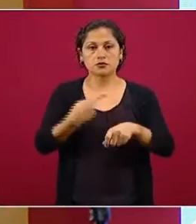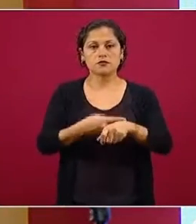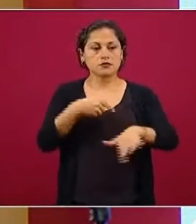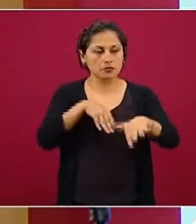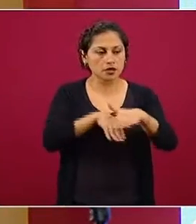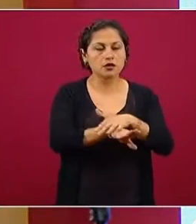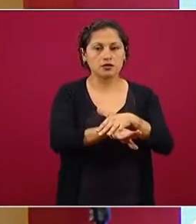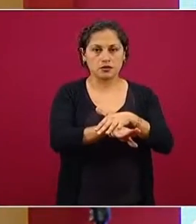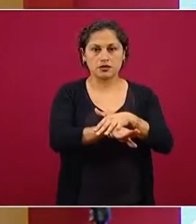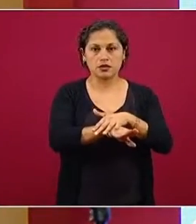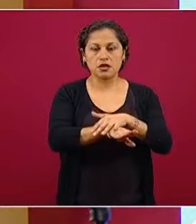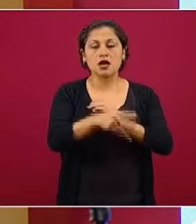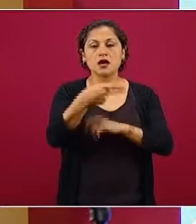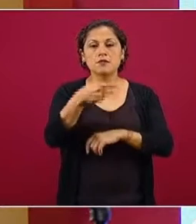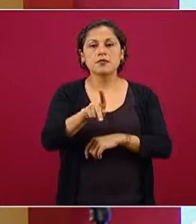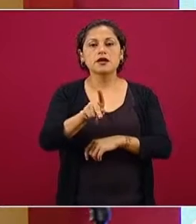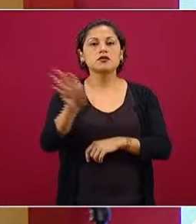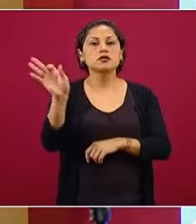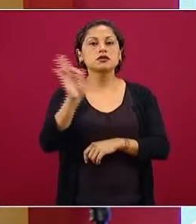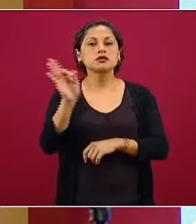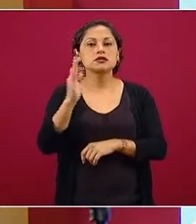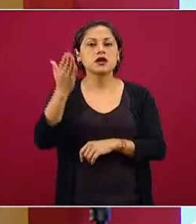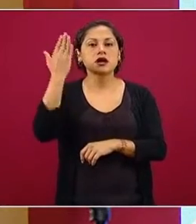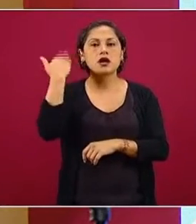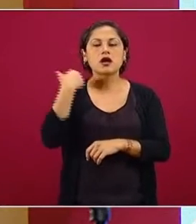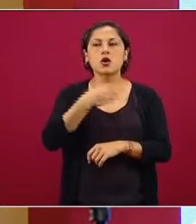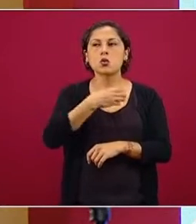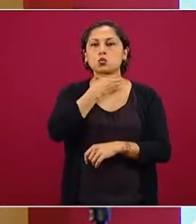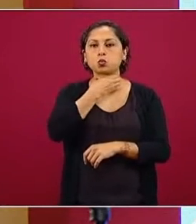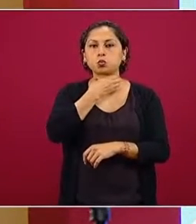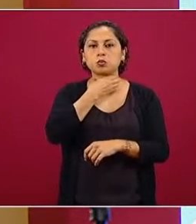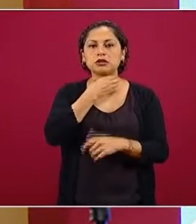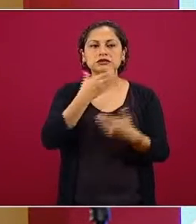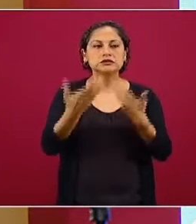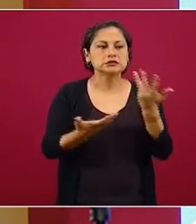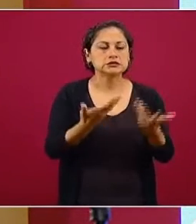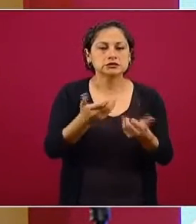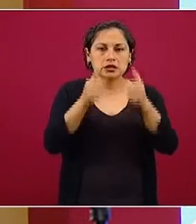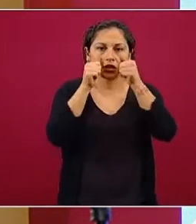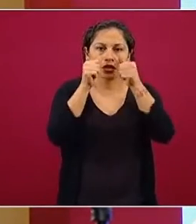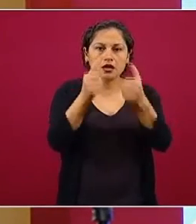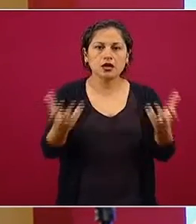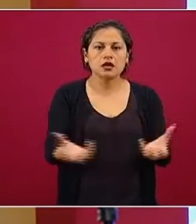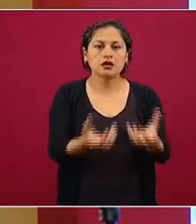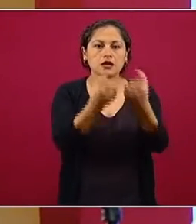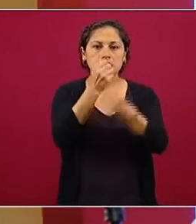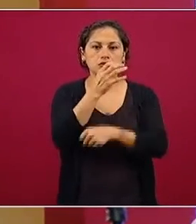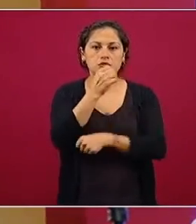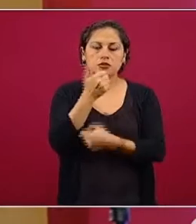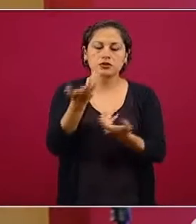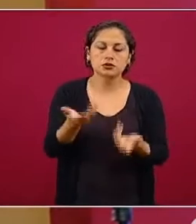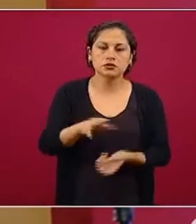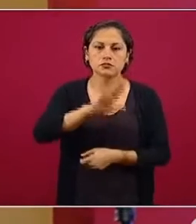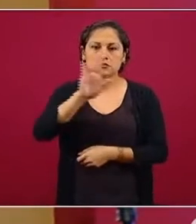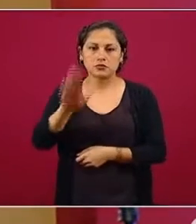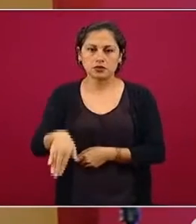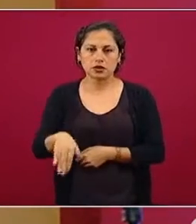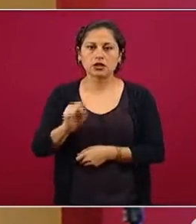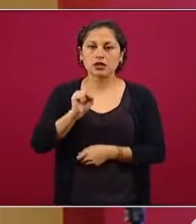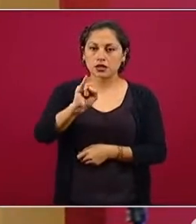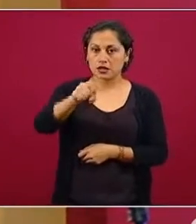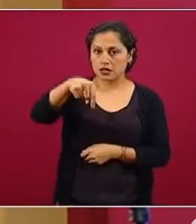Lamentamos obviamente todas y cada una de las muertes por la razón que sea y sabemos que en México las muertes por